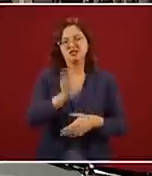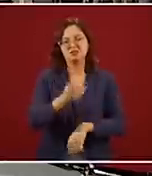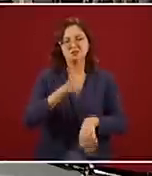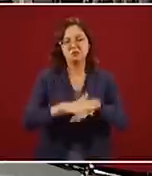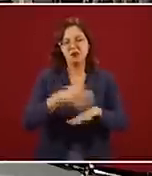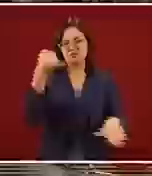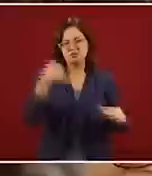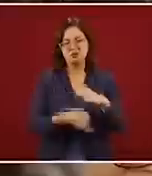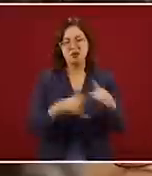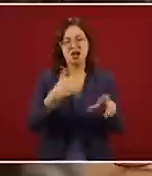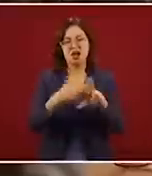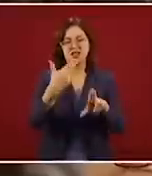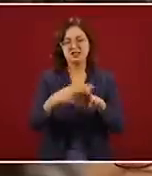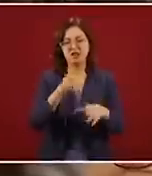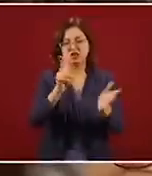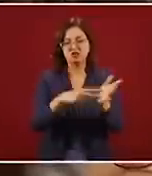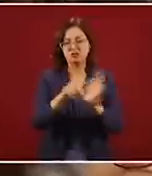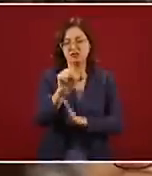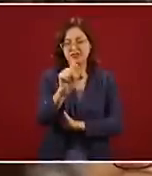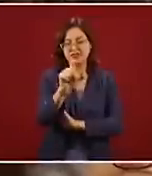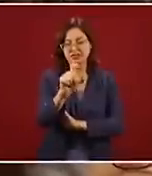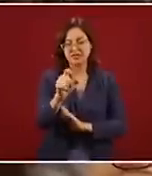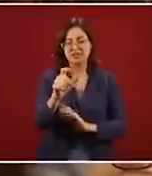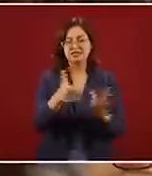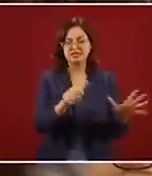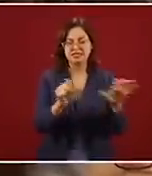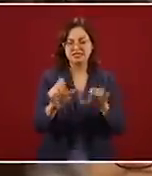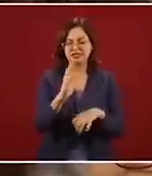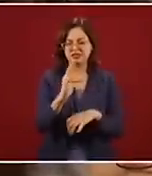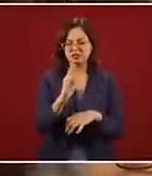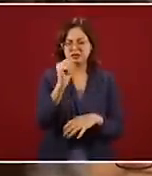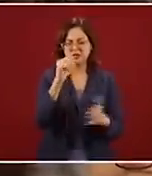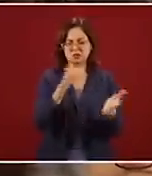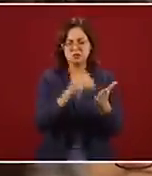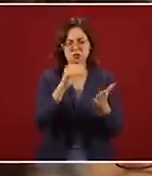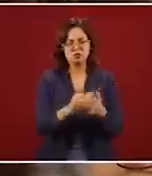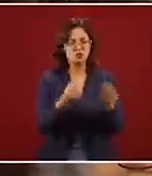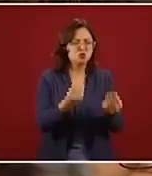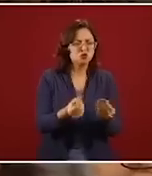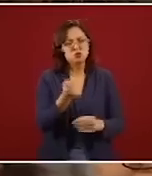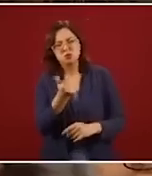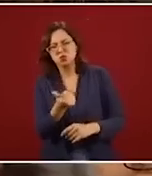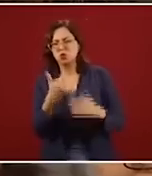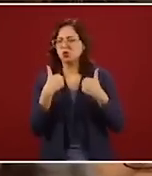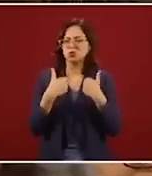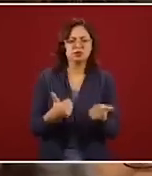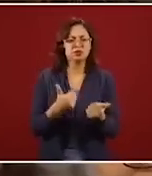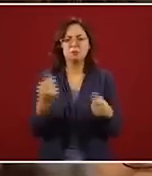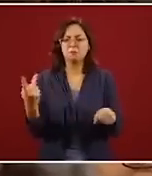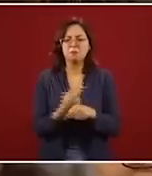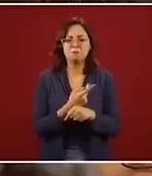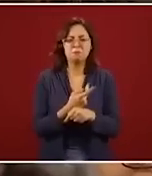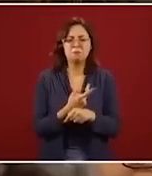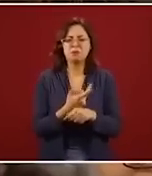para hasta 2030 y hablaba de 659 millones. ¿Es mucho, es poco? No entiendo en el sentido